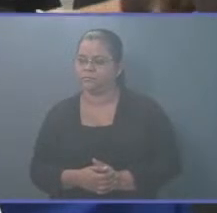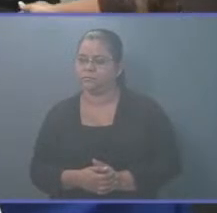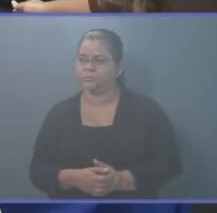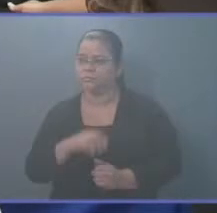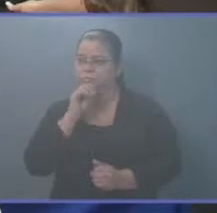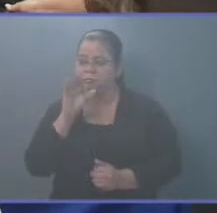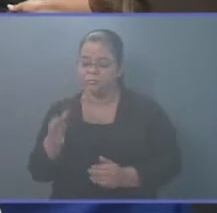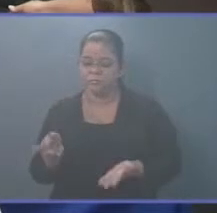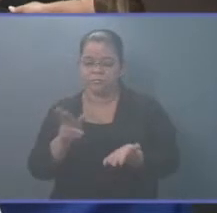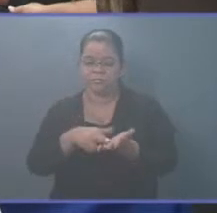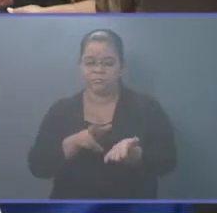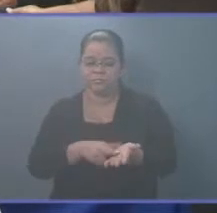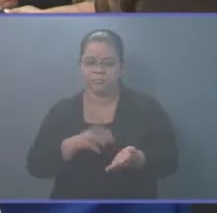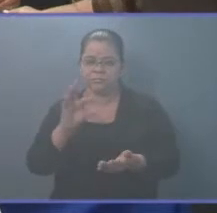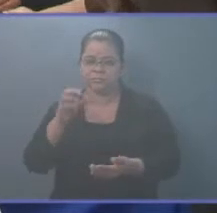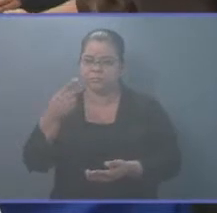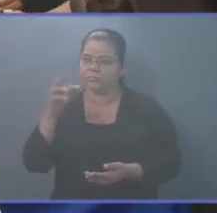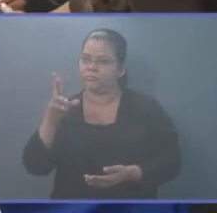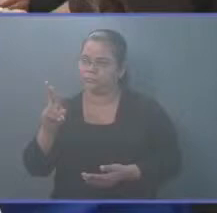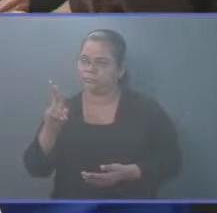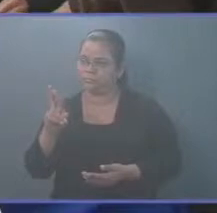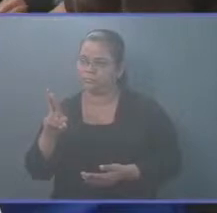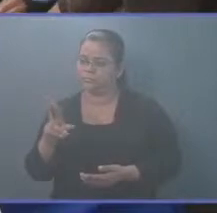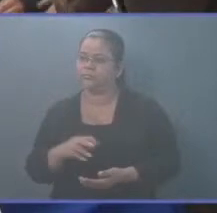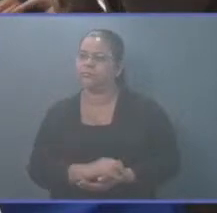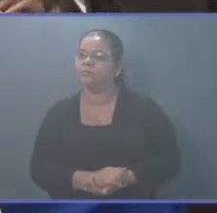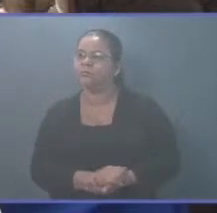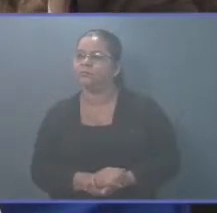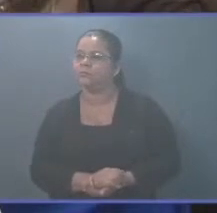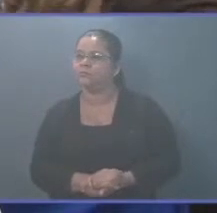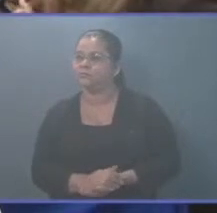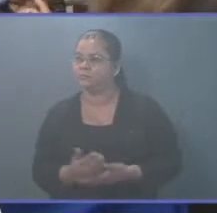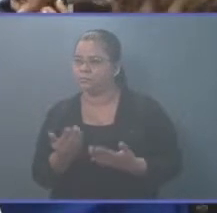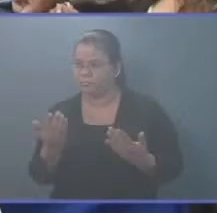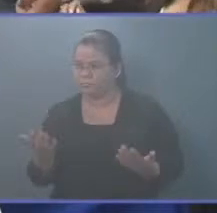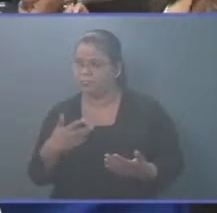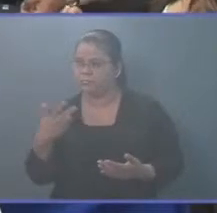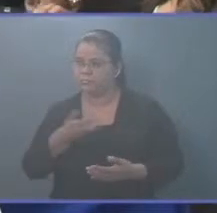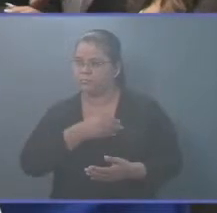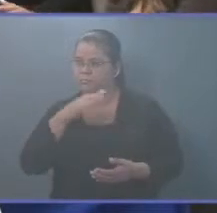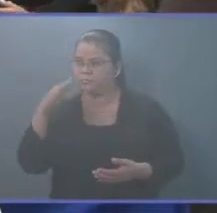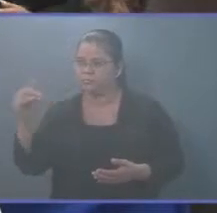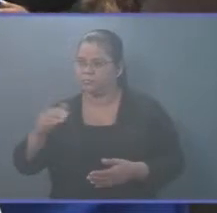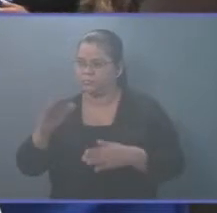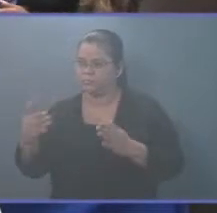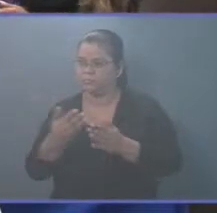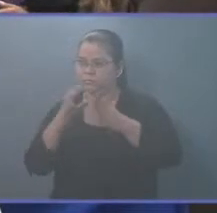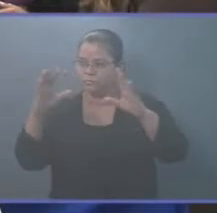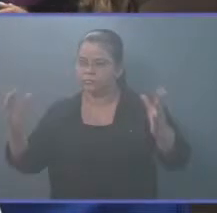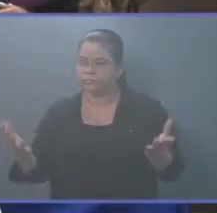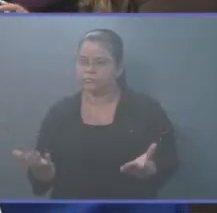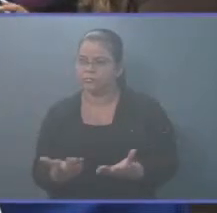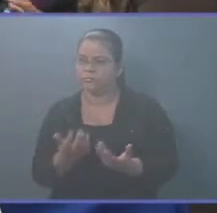que registra la Fiscalía General de la República en nuestro país a nivel nacional.